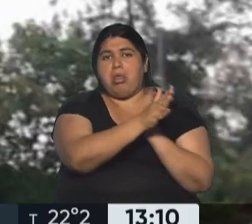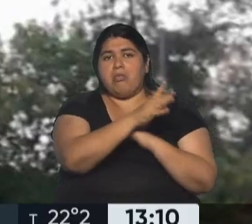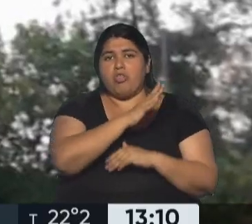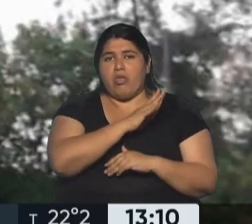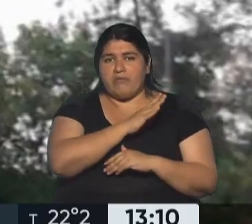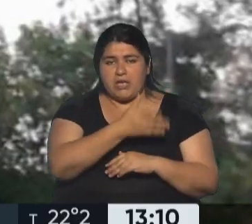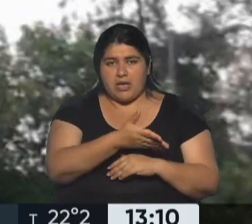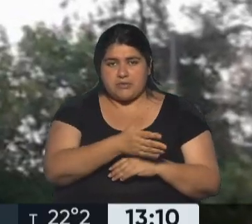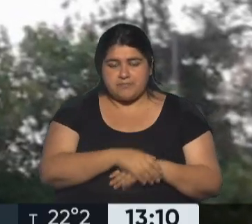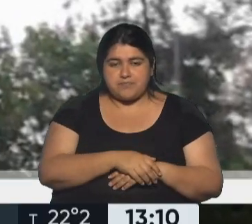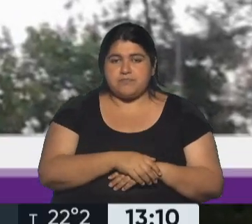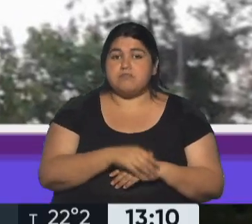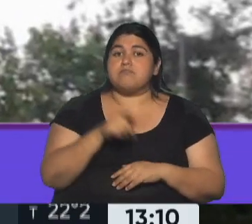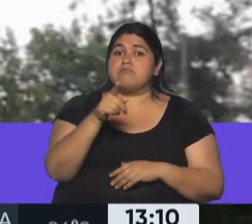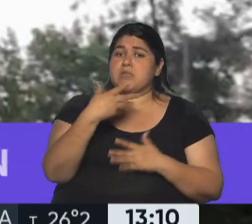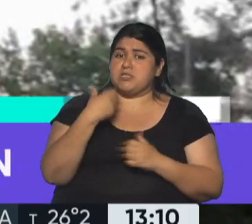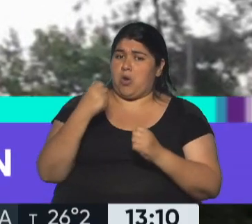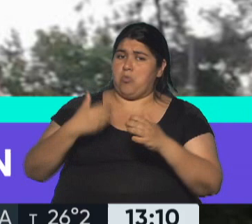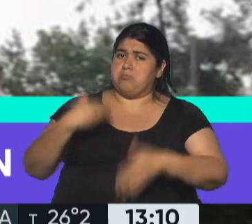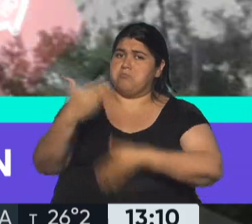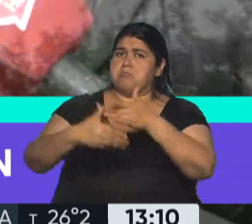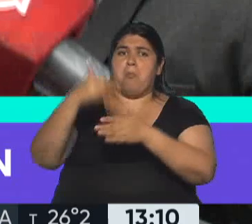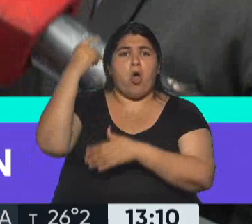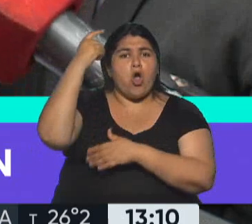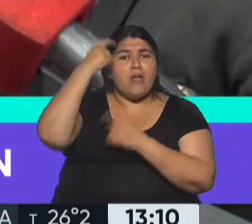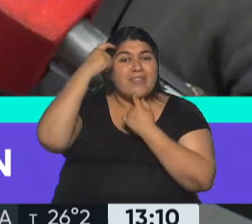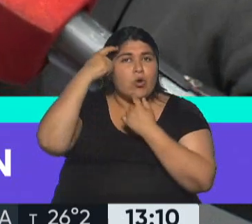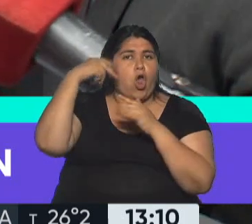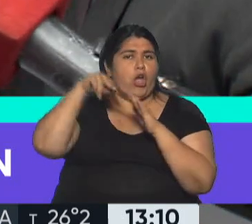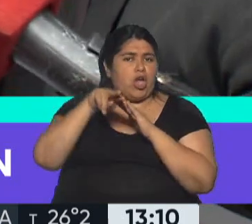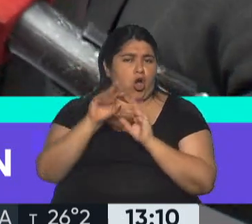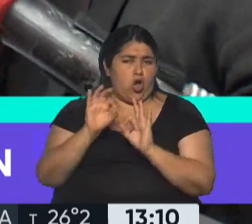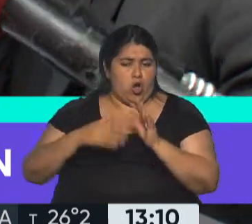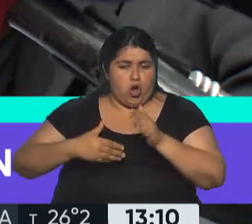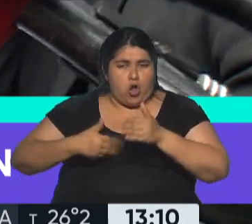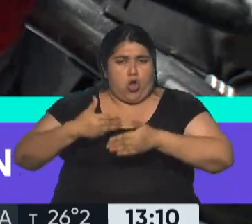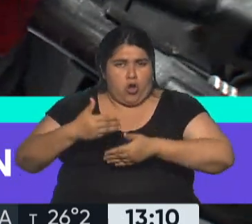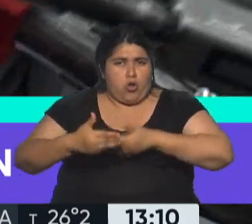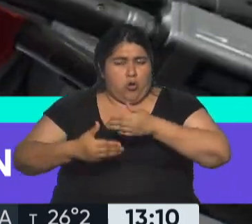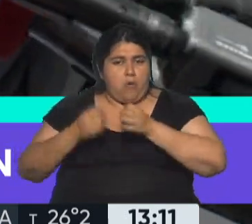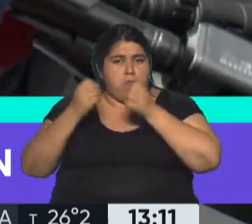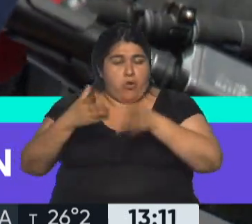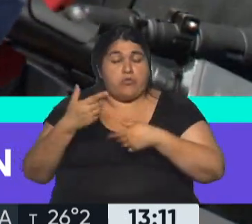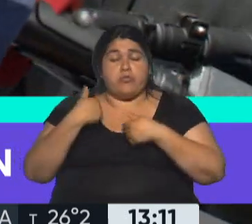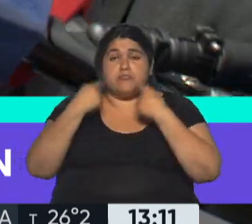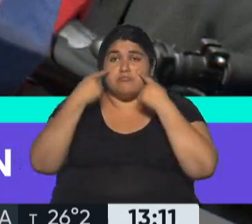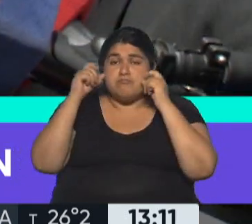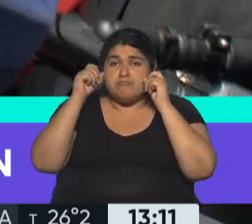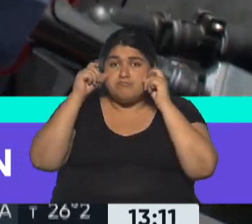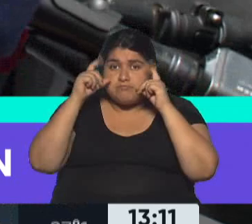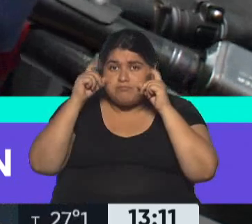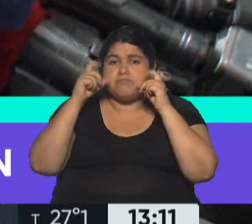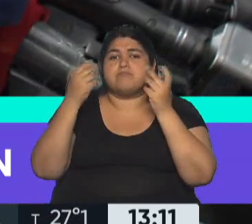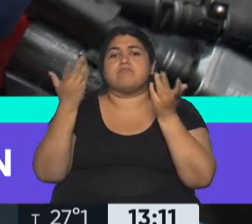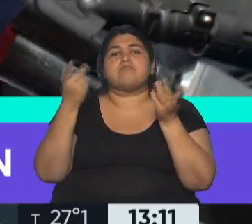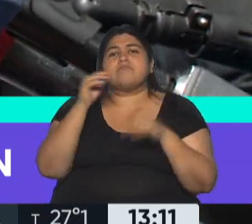El paciente Arturo viene evolucionando neurológicamente favorablemente. Ya el paciente tiene apertura ocular espontánea. Ya dice